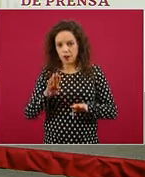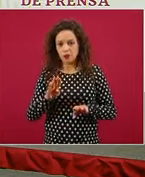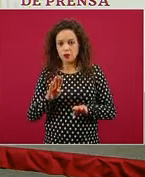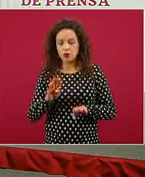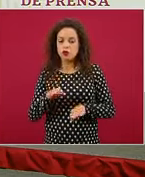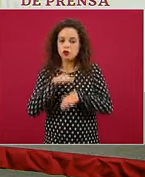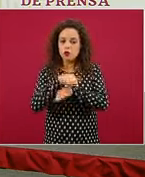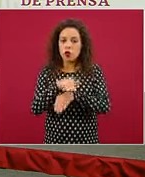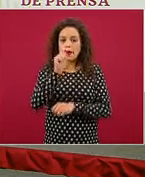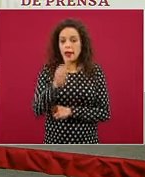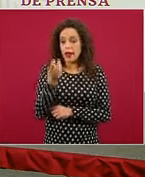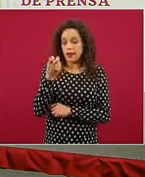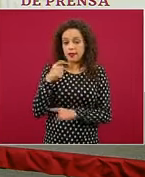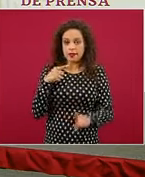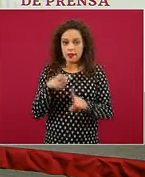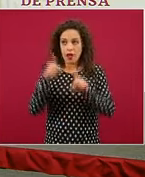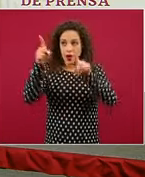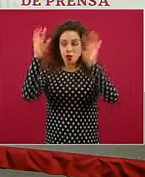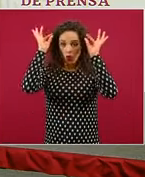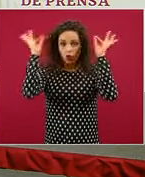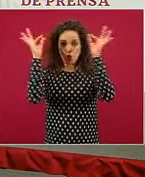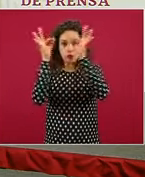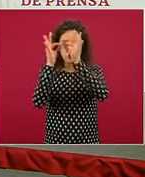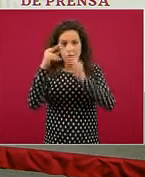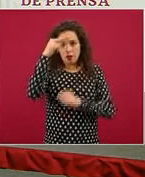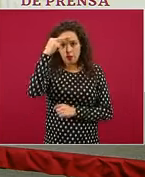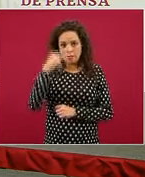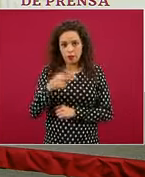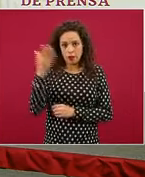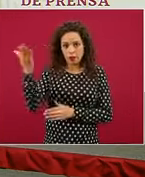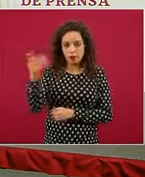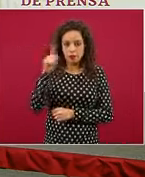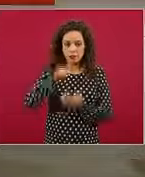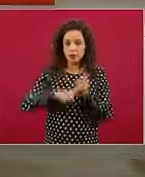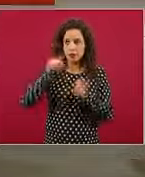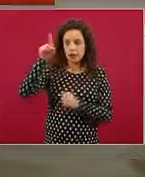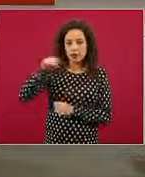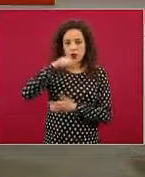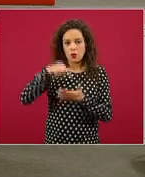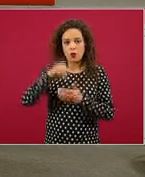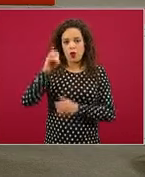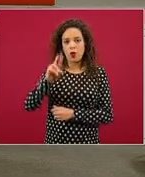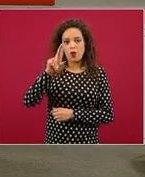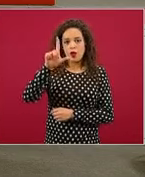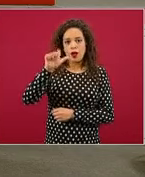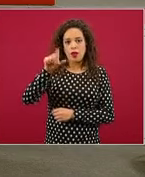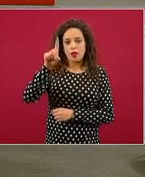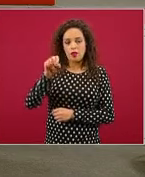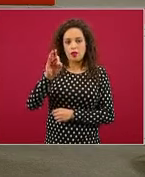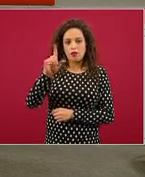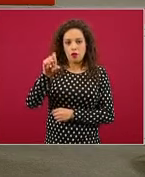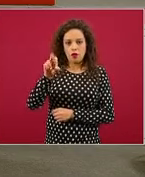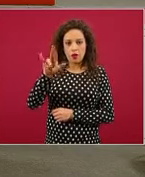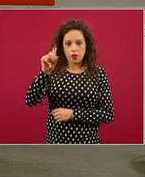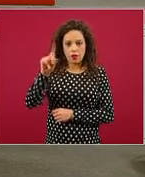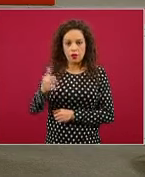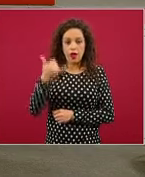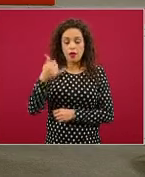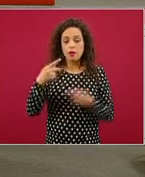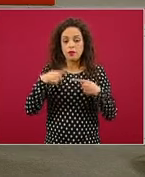particular, los consulados mexicanos, en este caso el consulado en Orlando, Florida, y los